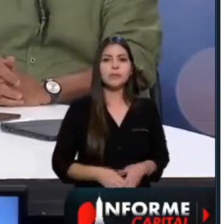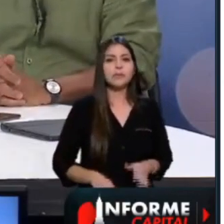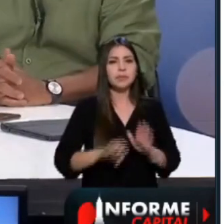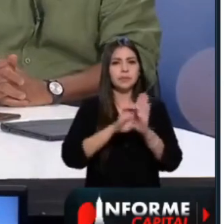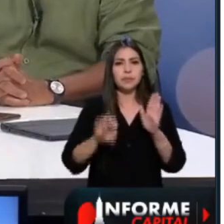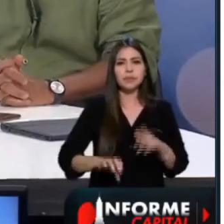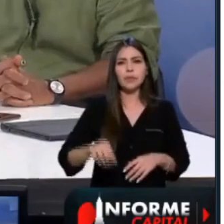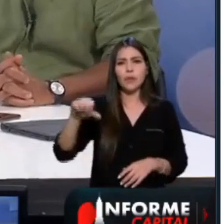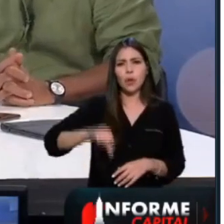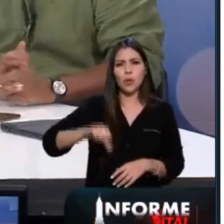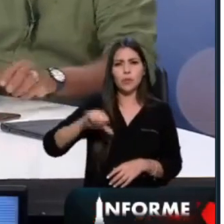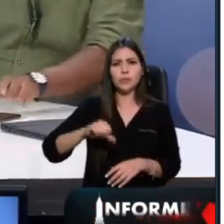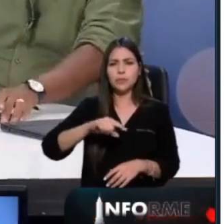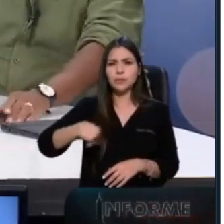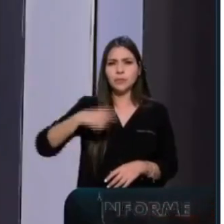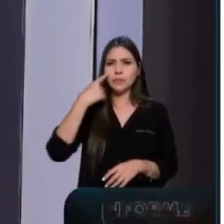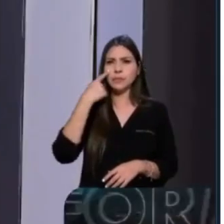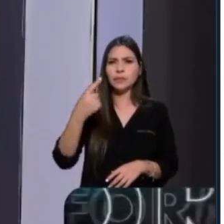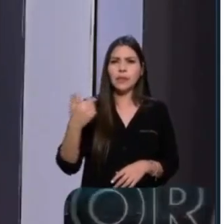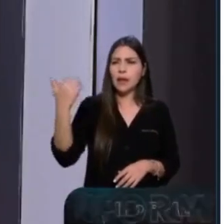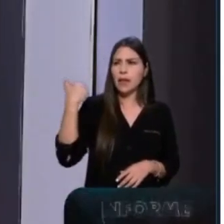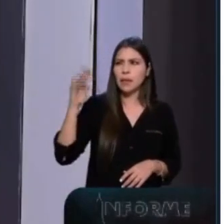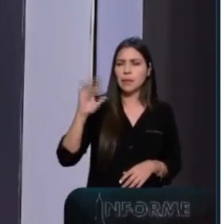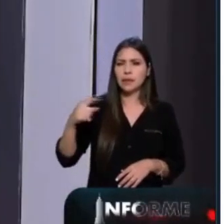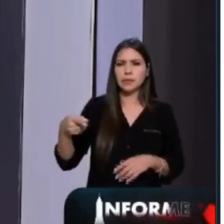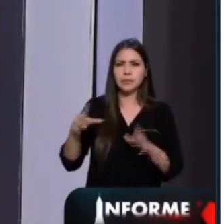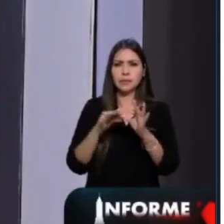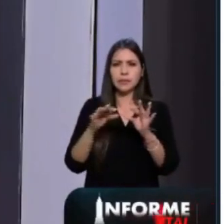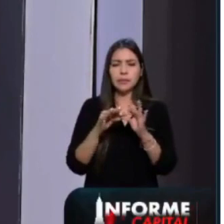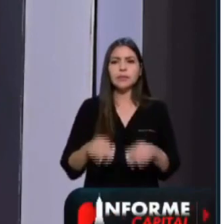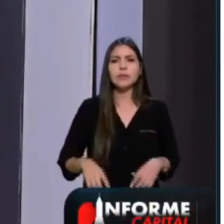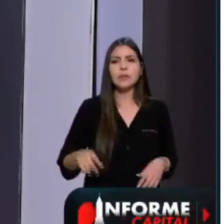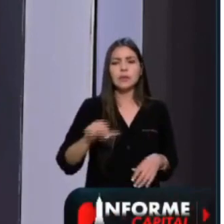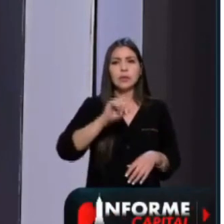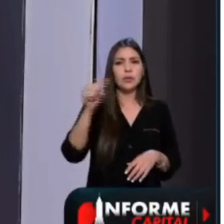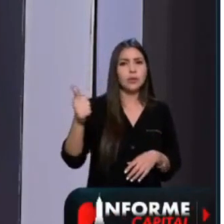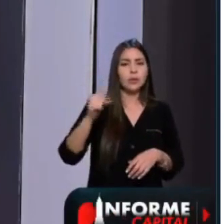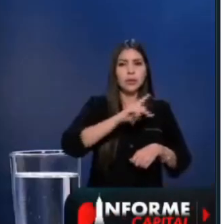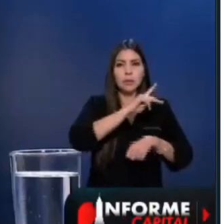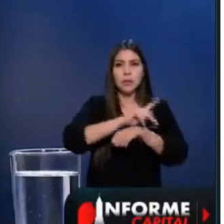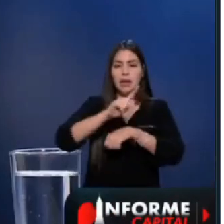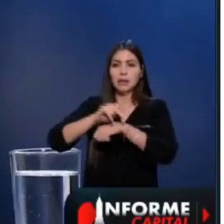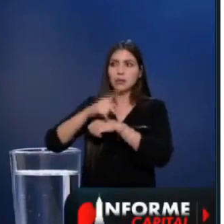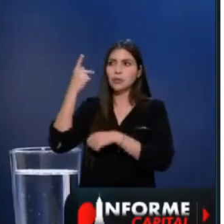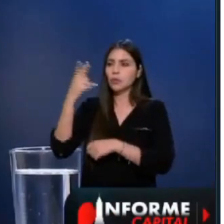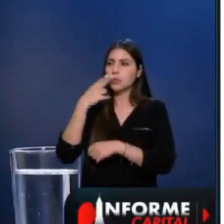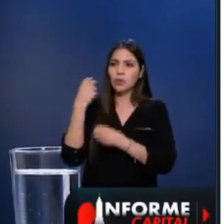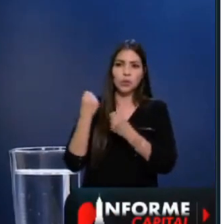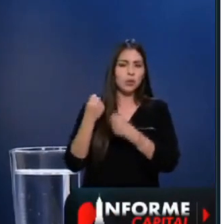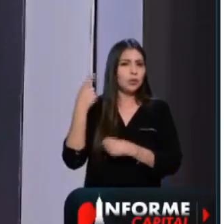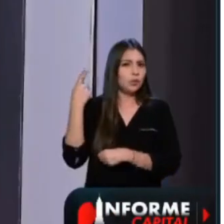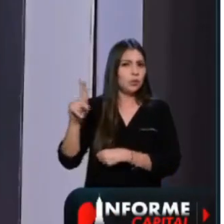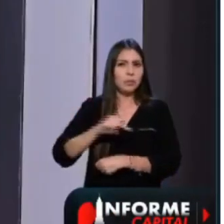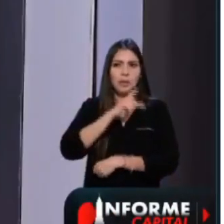Juan, creo que lo comentaron aquí ustedes, los extranjeros son hipernacionalistas. Uh-huh. Aquí vimos a un señor,